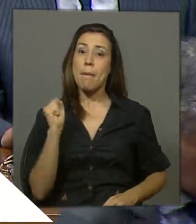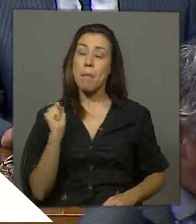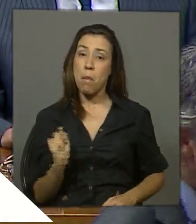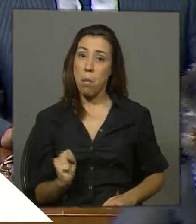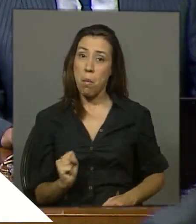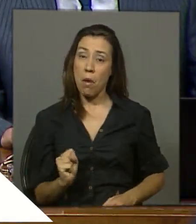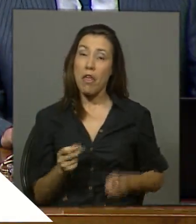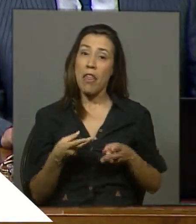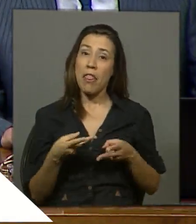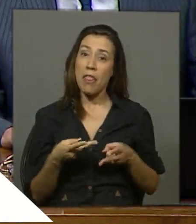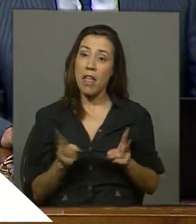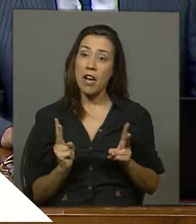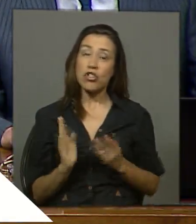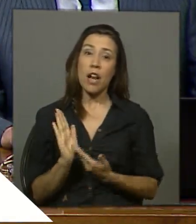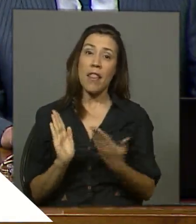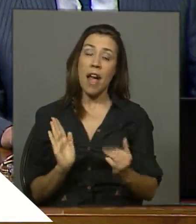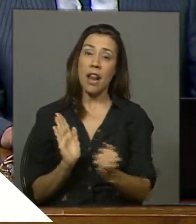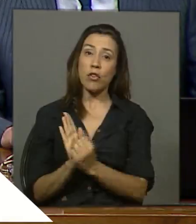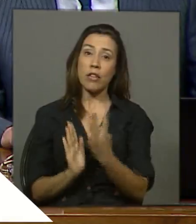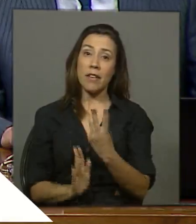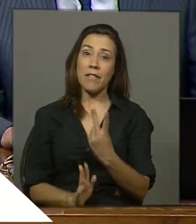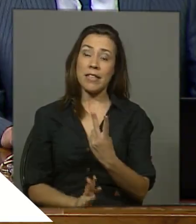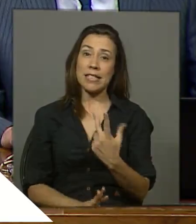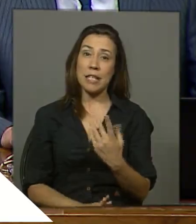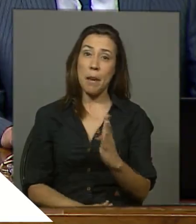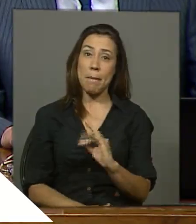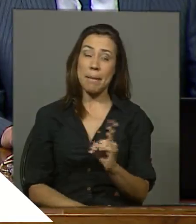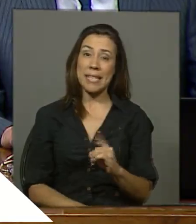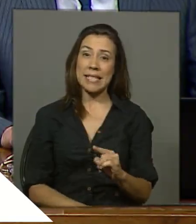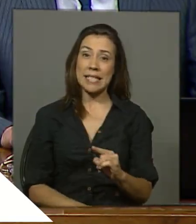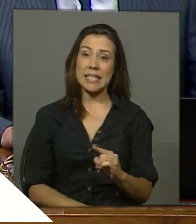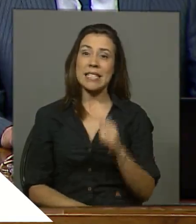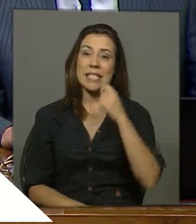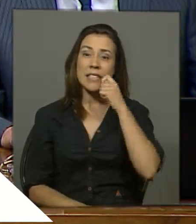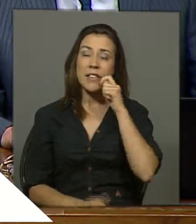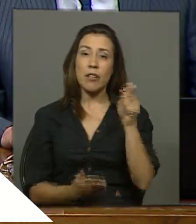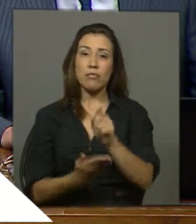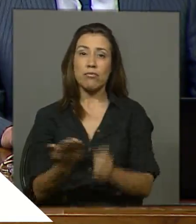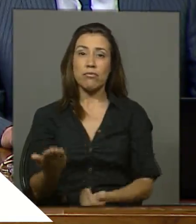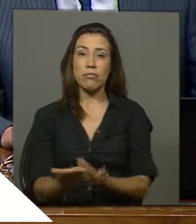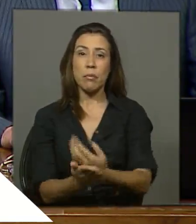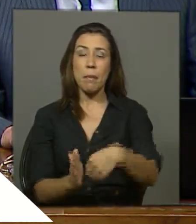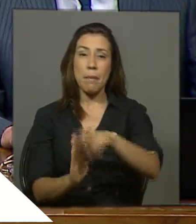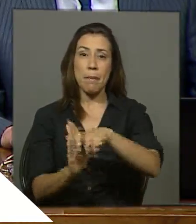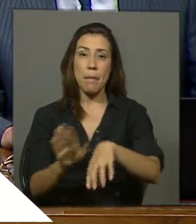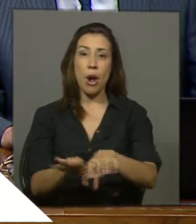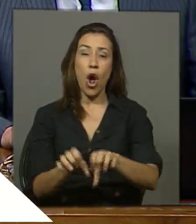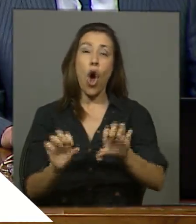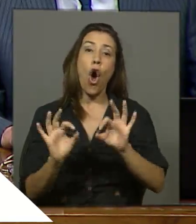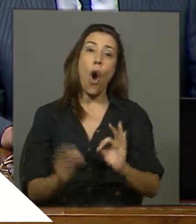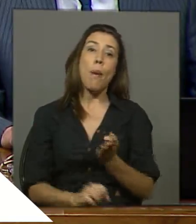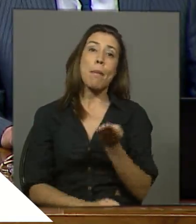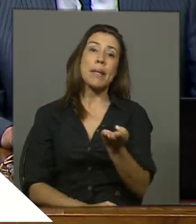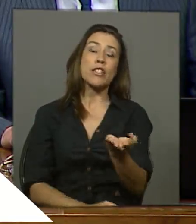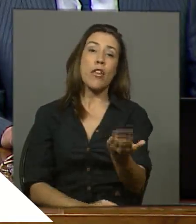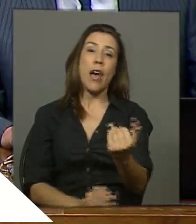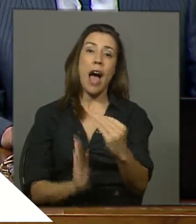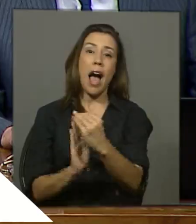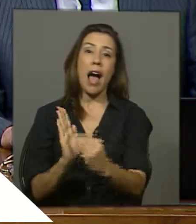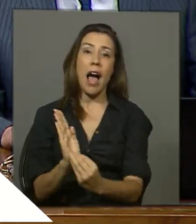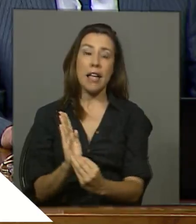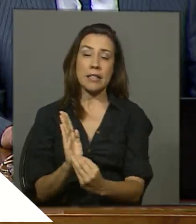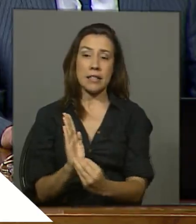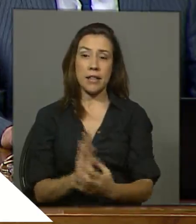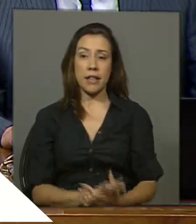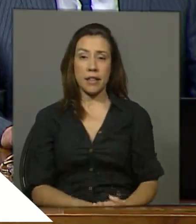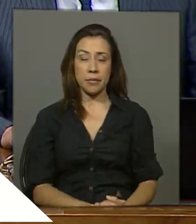ejercer el derecho de le confiere el artículo 327 bis esto es la presentación del proyecto de acuerdo o la solicitud de antecedentes hasta